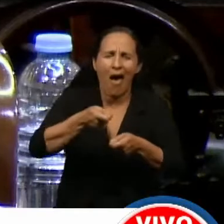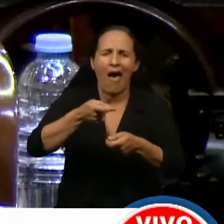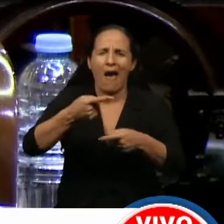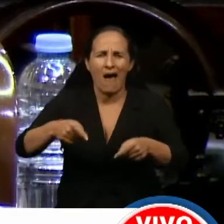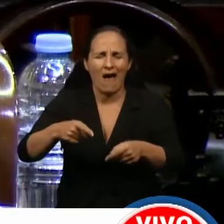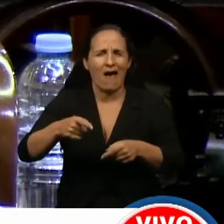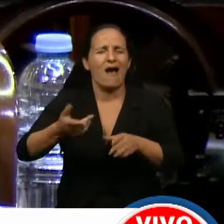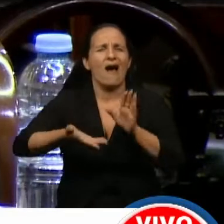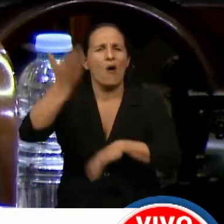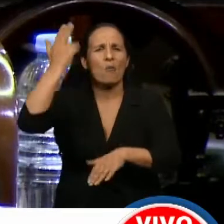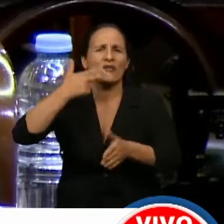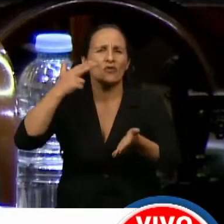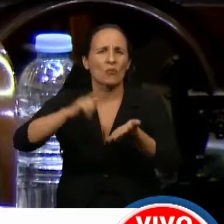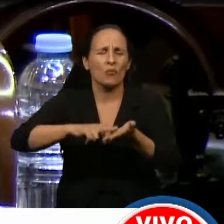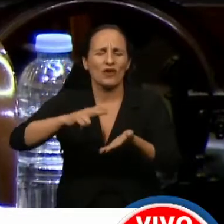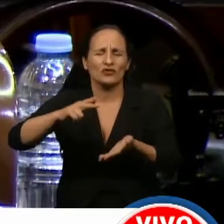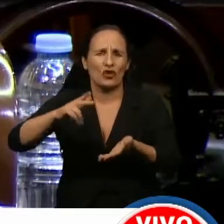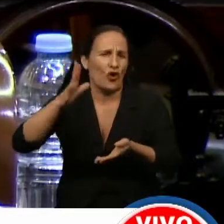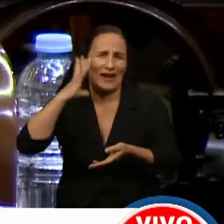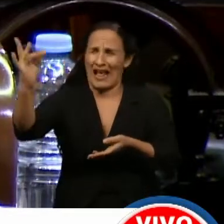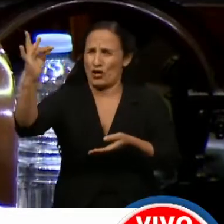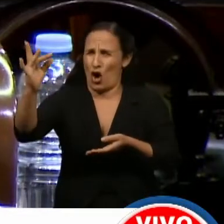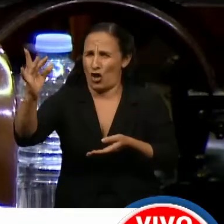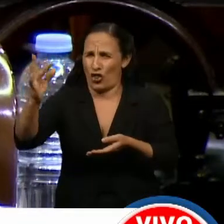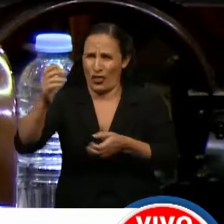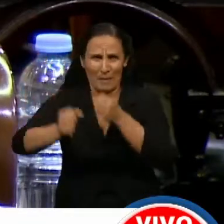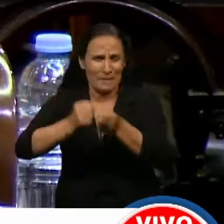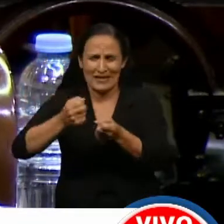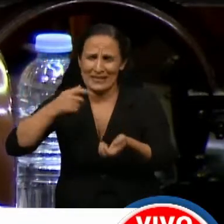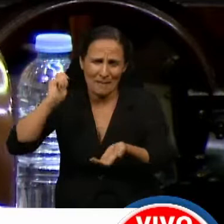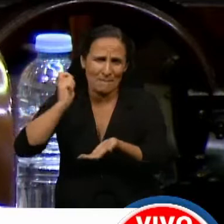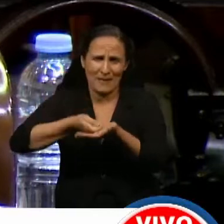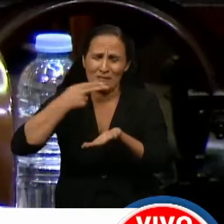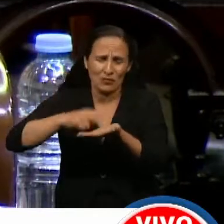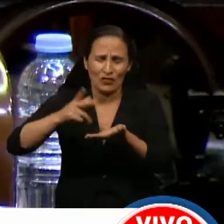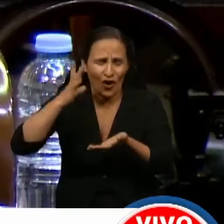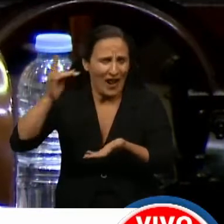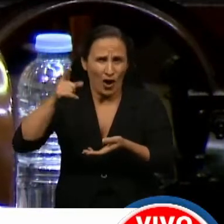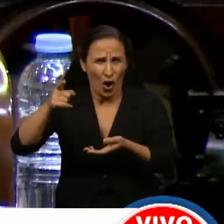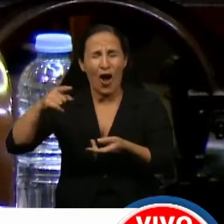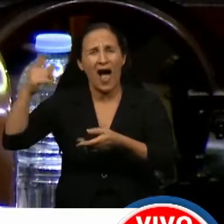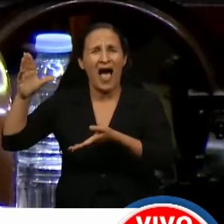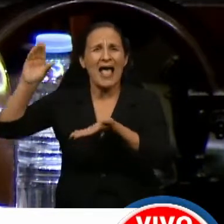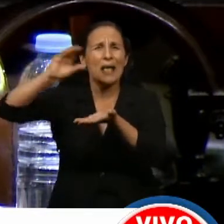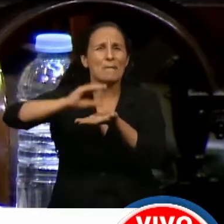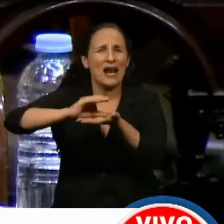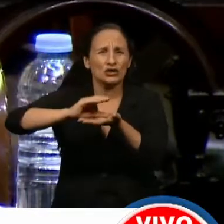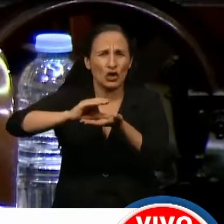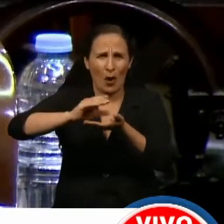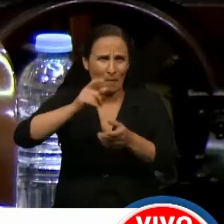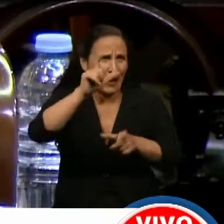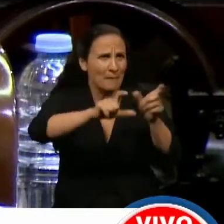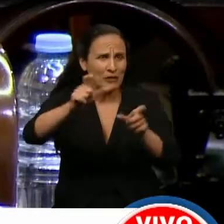aumento récord de impuestos a las empresas, alguien va a invertir para generar un puesto de trabajo en la